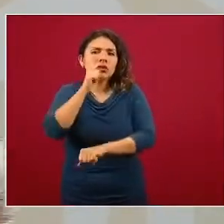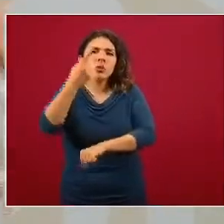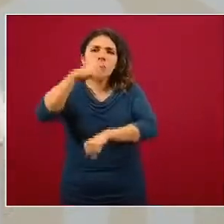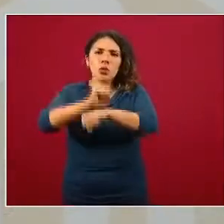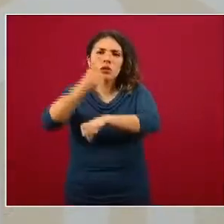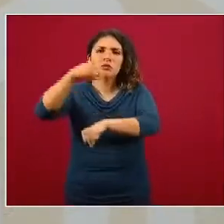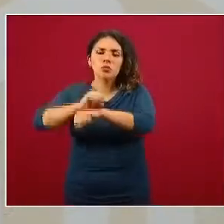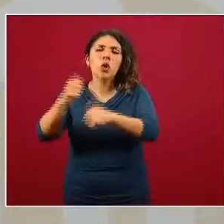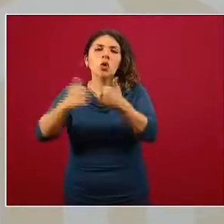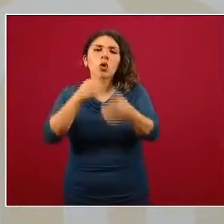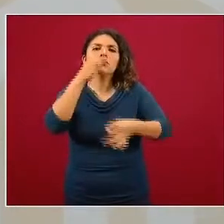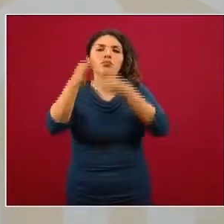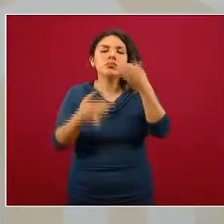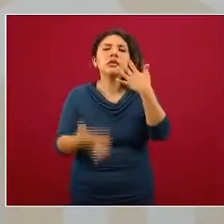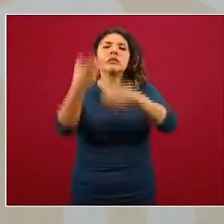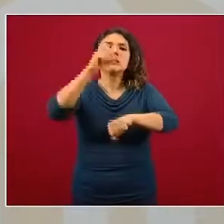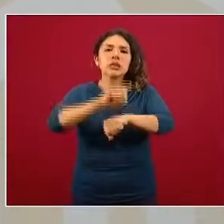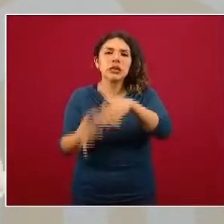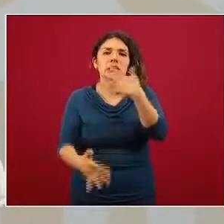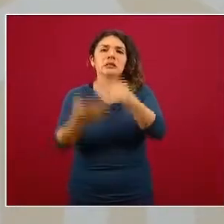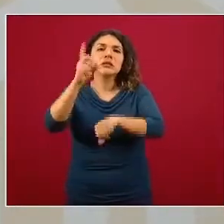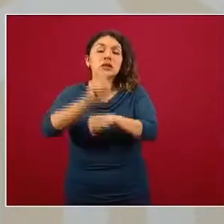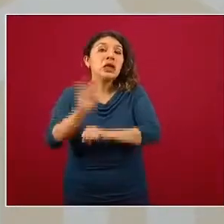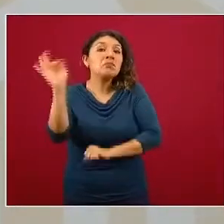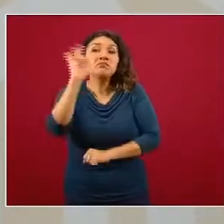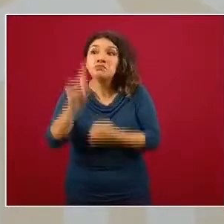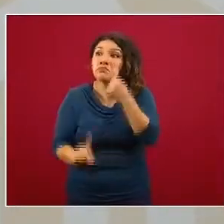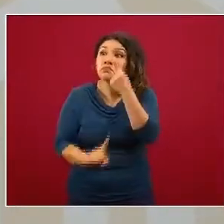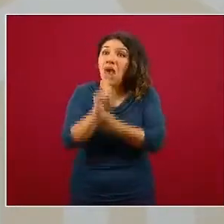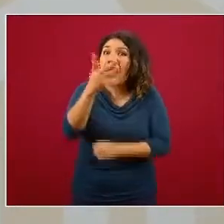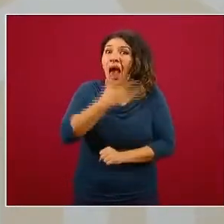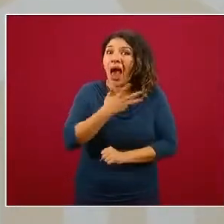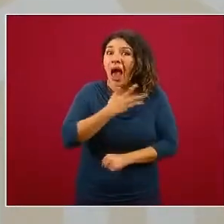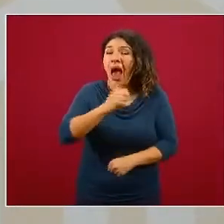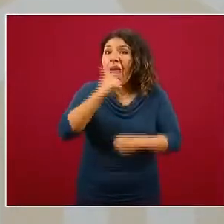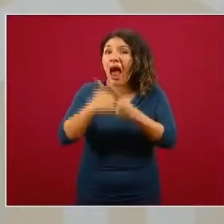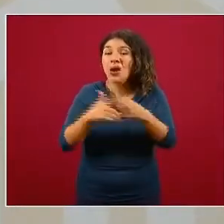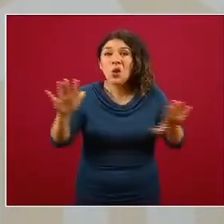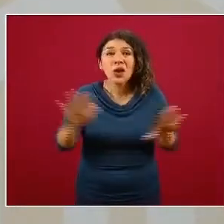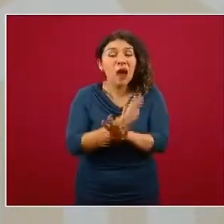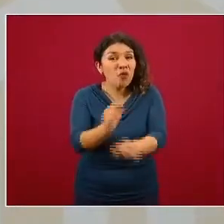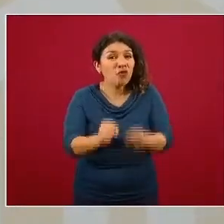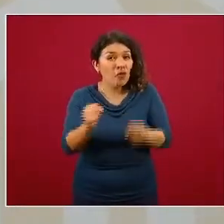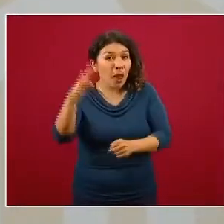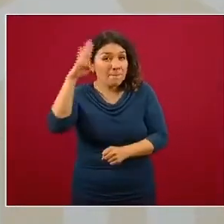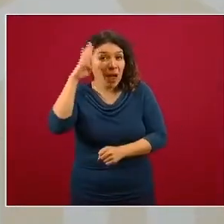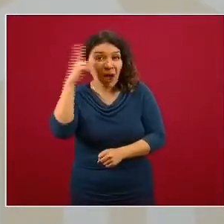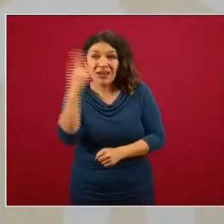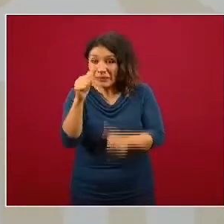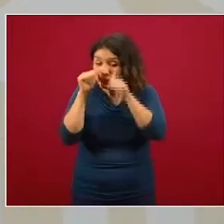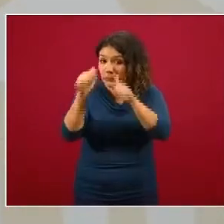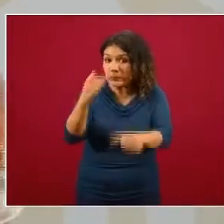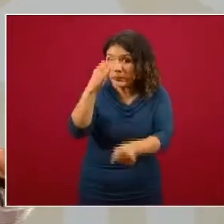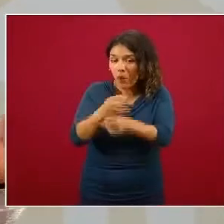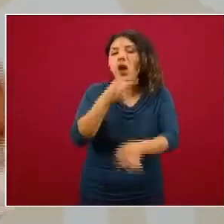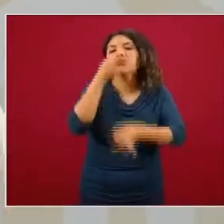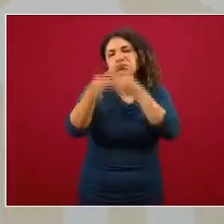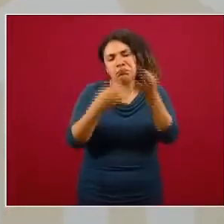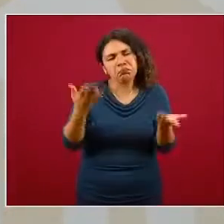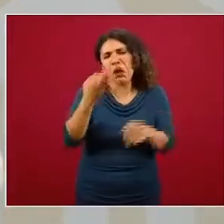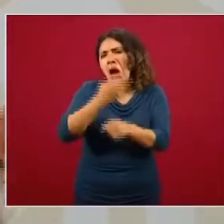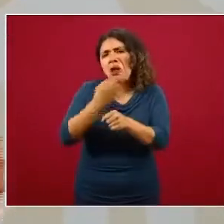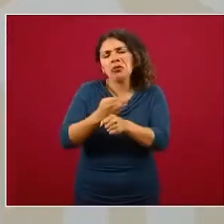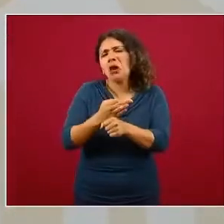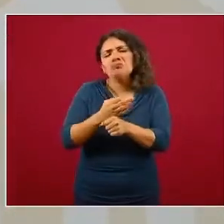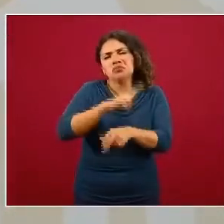semanas, pero haciéndolo público cada 15 días, a menos que existiera algún cambio brusco que requiriera atención inmediata, cosa